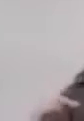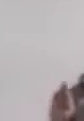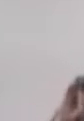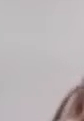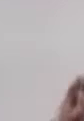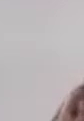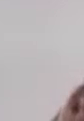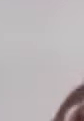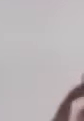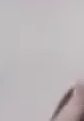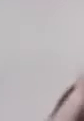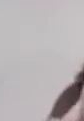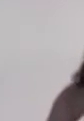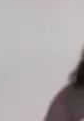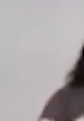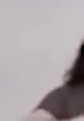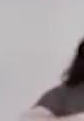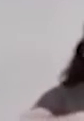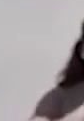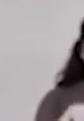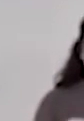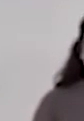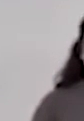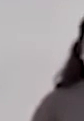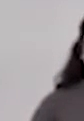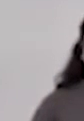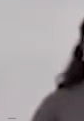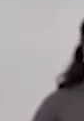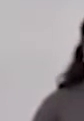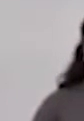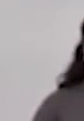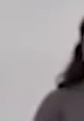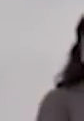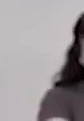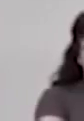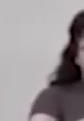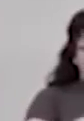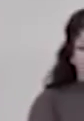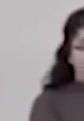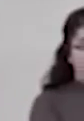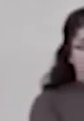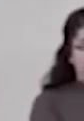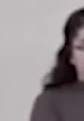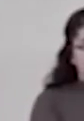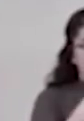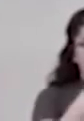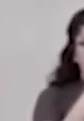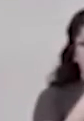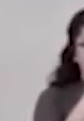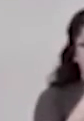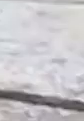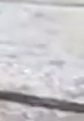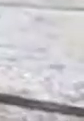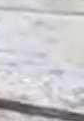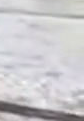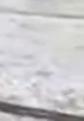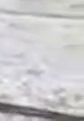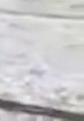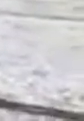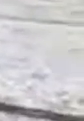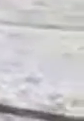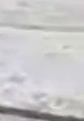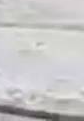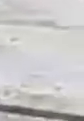La jefa de gobierno de la Ciudad de México, Claudia Sheinbaum, informó que aproximadamente a las 6:38 de la mañana, el secretario de